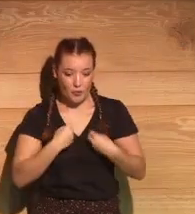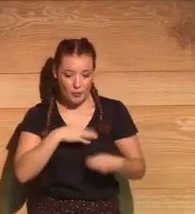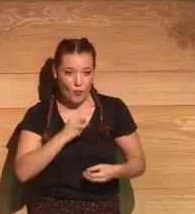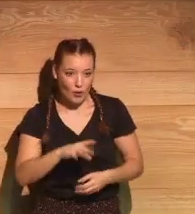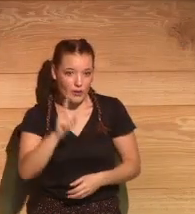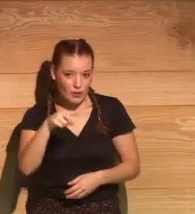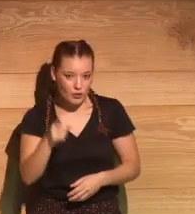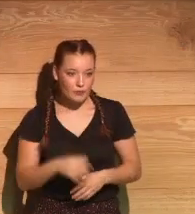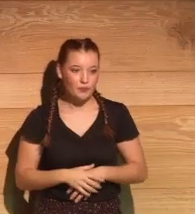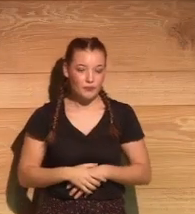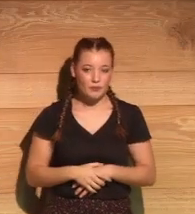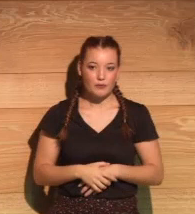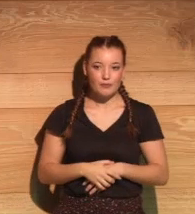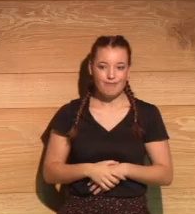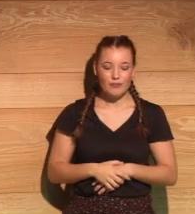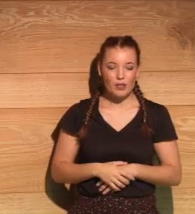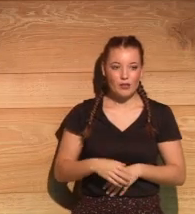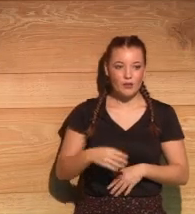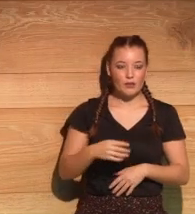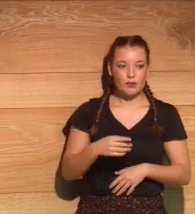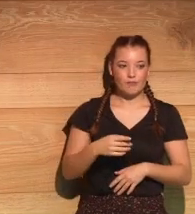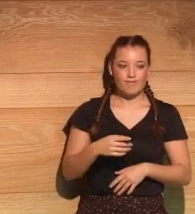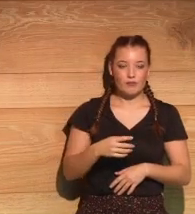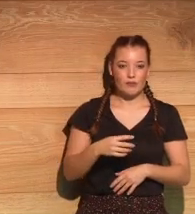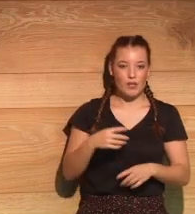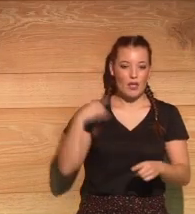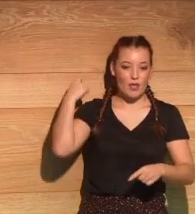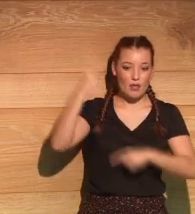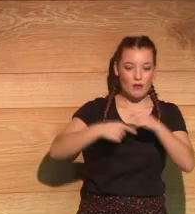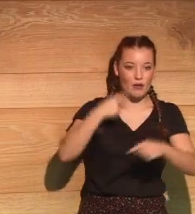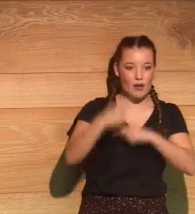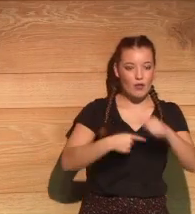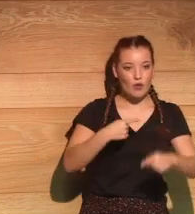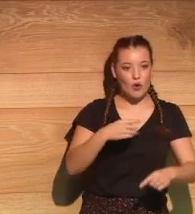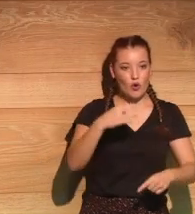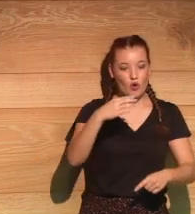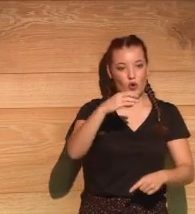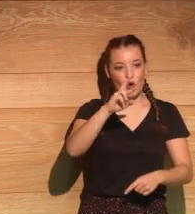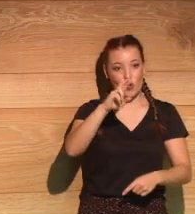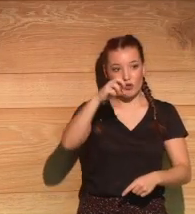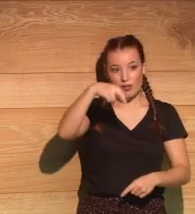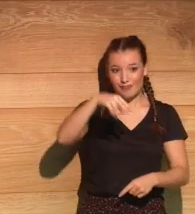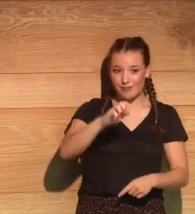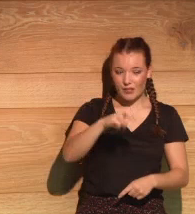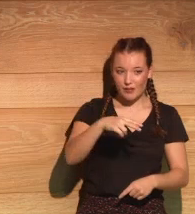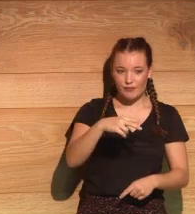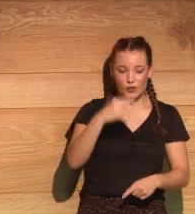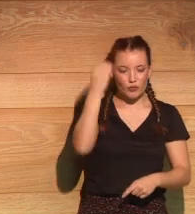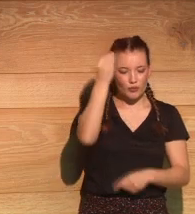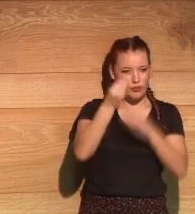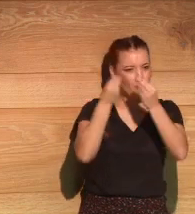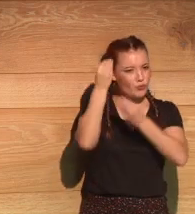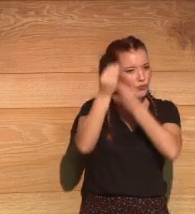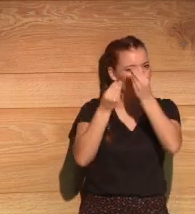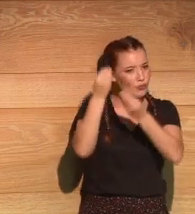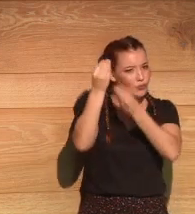Me ha provocado muchas reflexiones esta referencia a la generación Cronen, porque yo creo que es una generación olvidada. En el prólogo que escribe